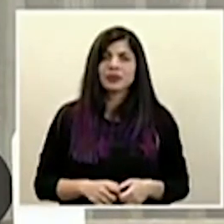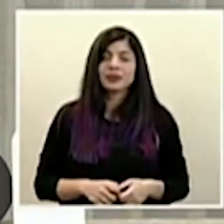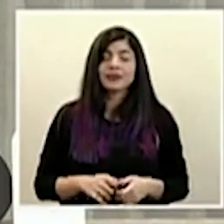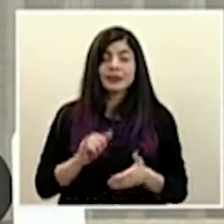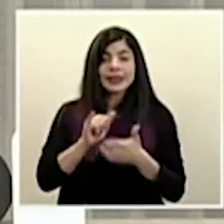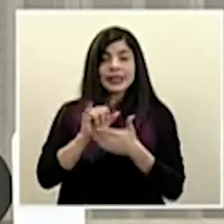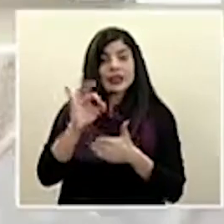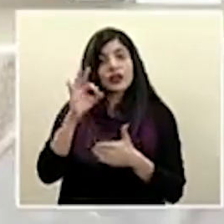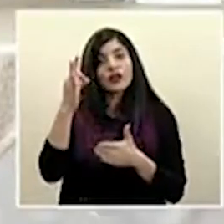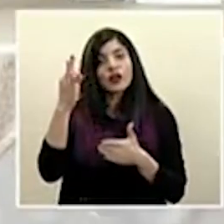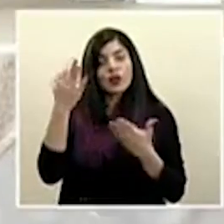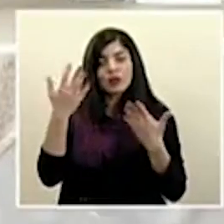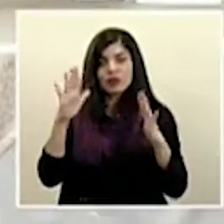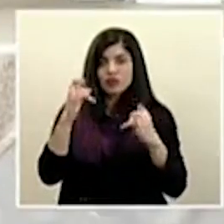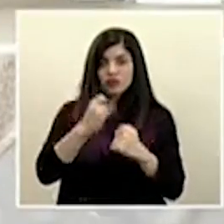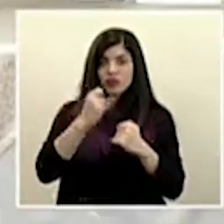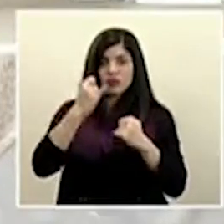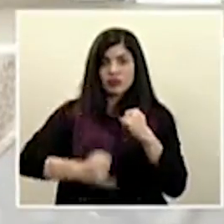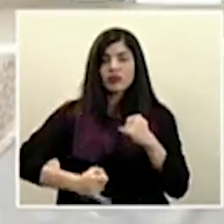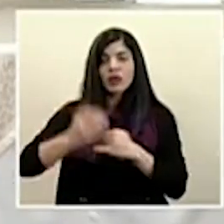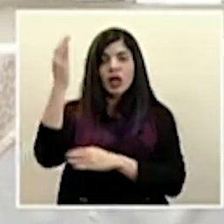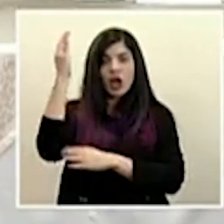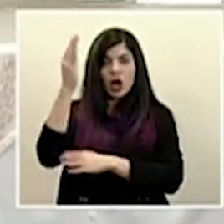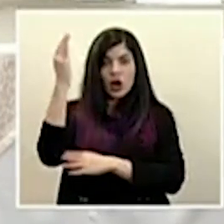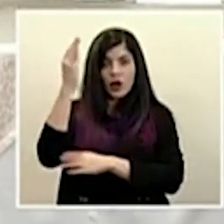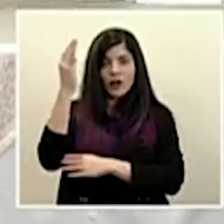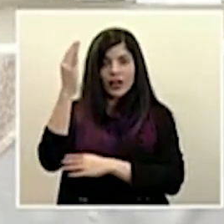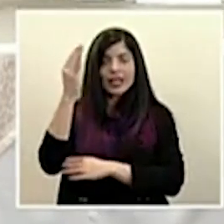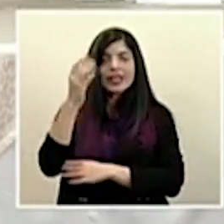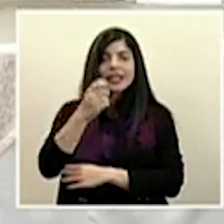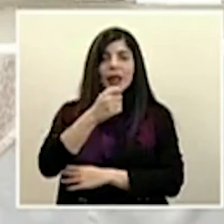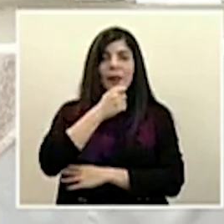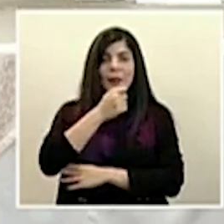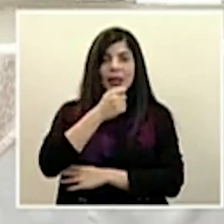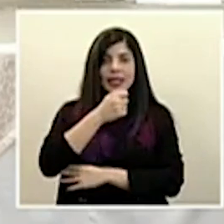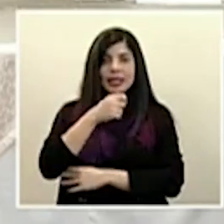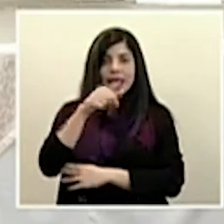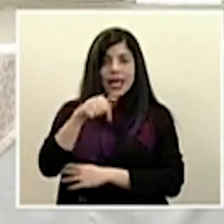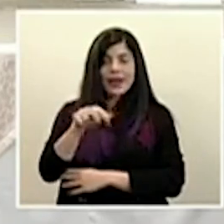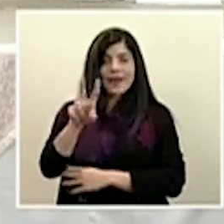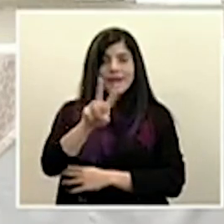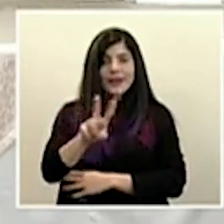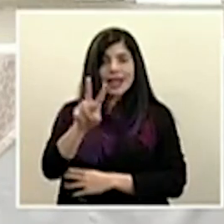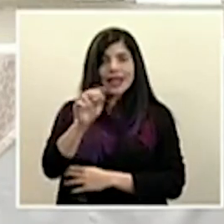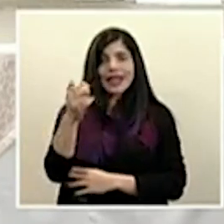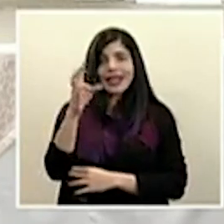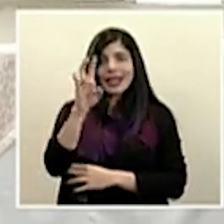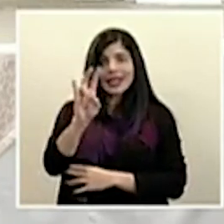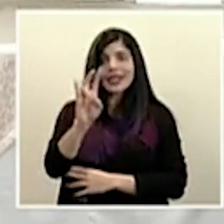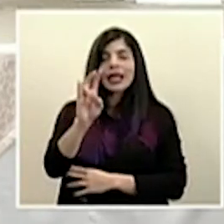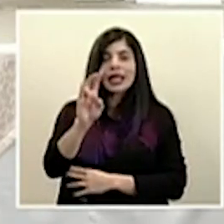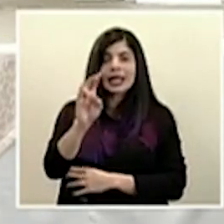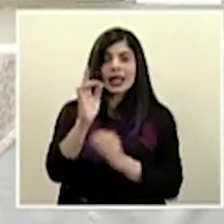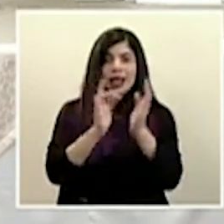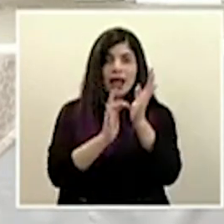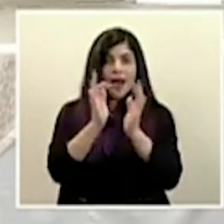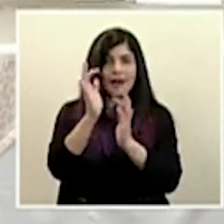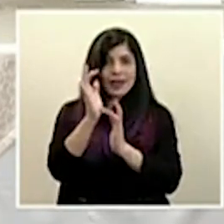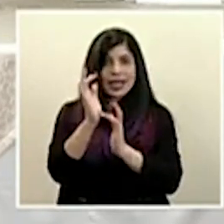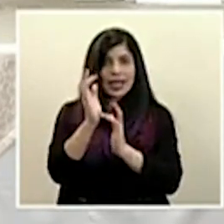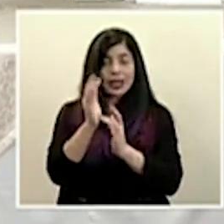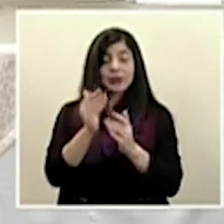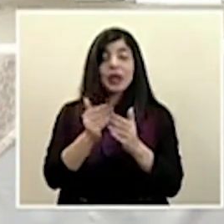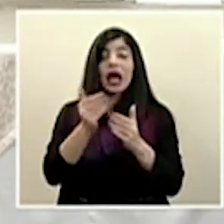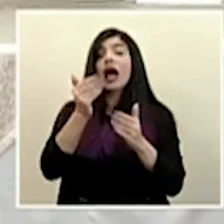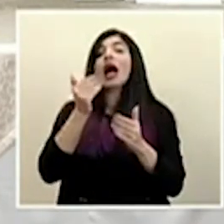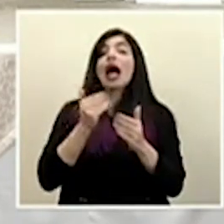De este modo, damos por finalizada la conferencia de prensa de este viernes 17 de abril.